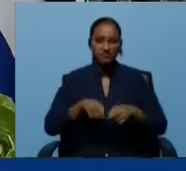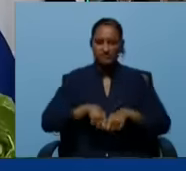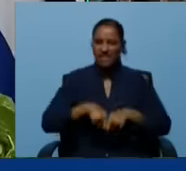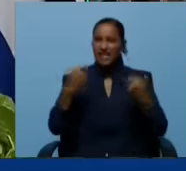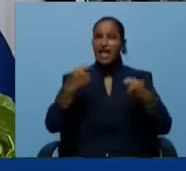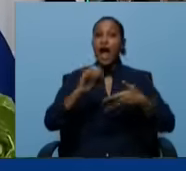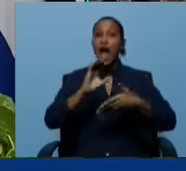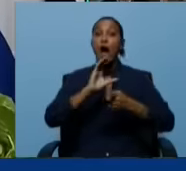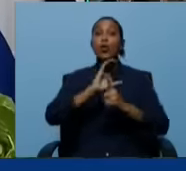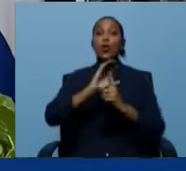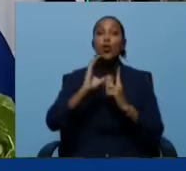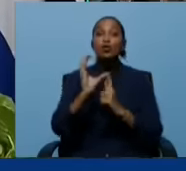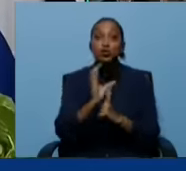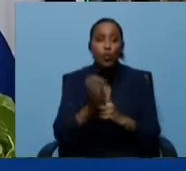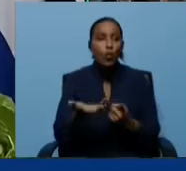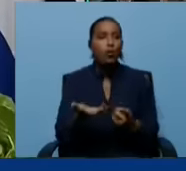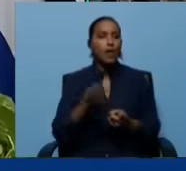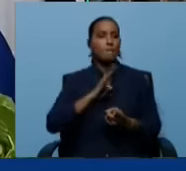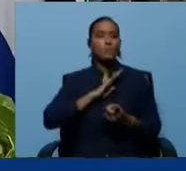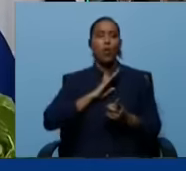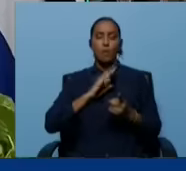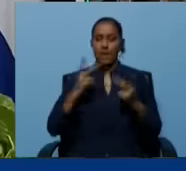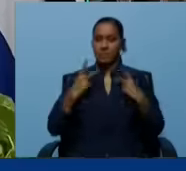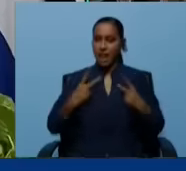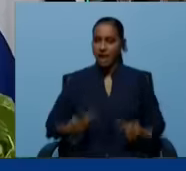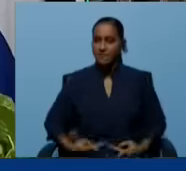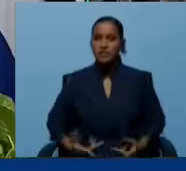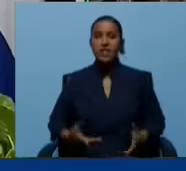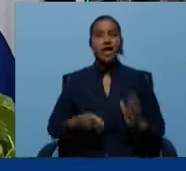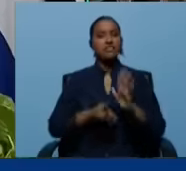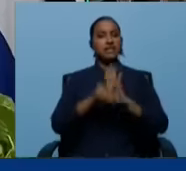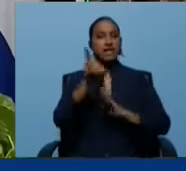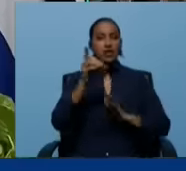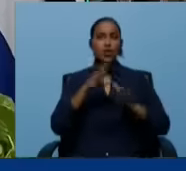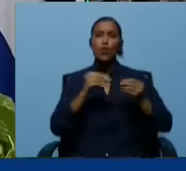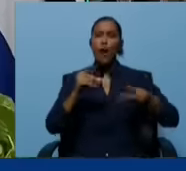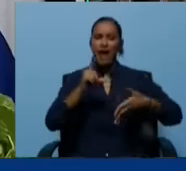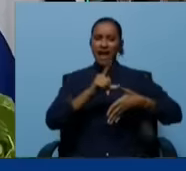destruir su formación de vida, su desarrollo, igual que en nuestra América.